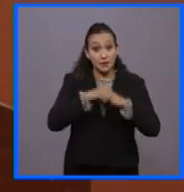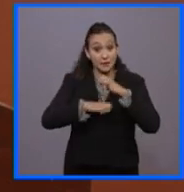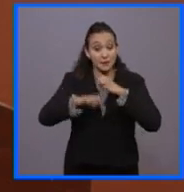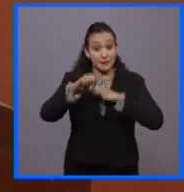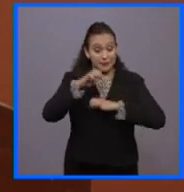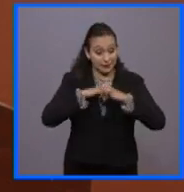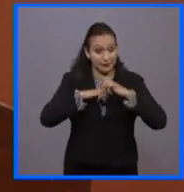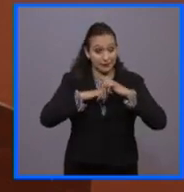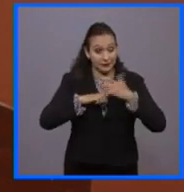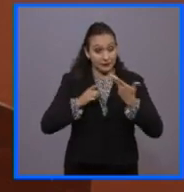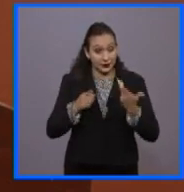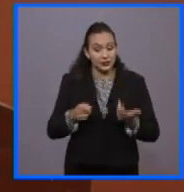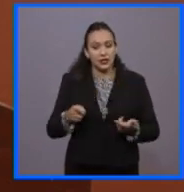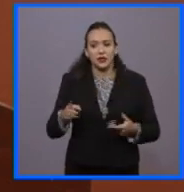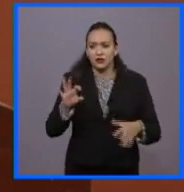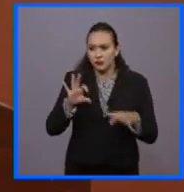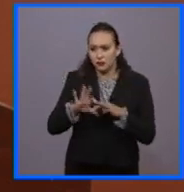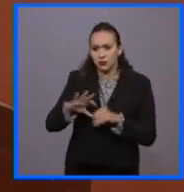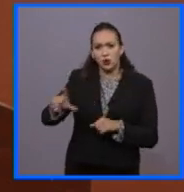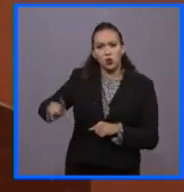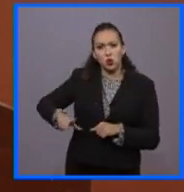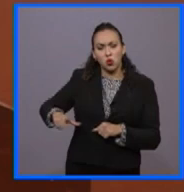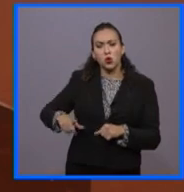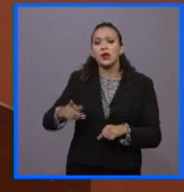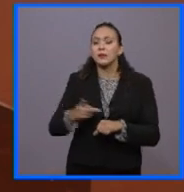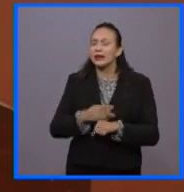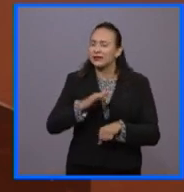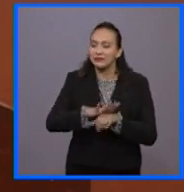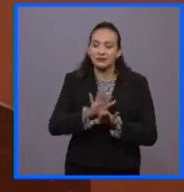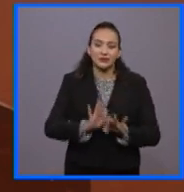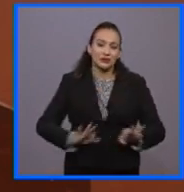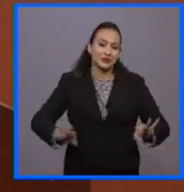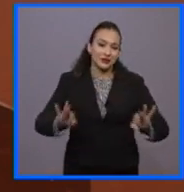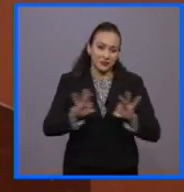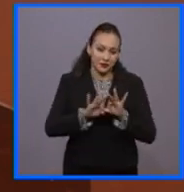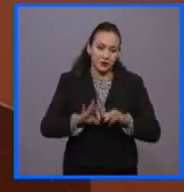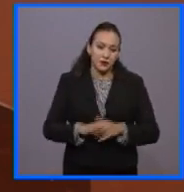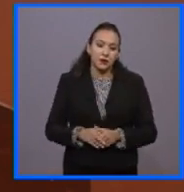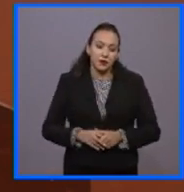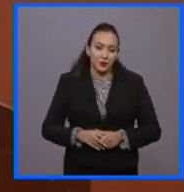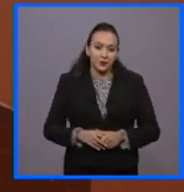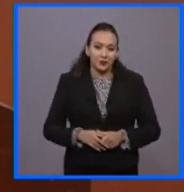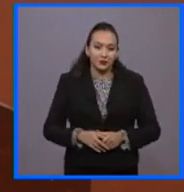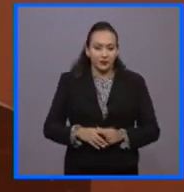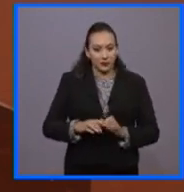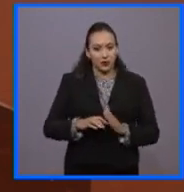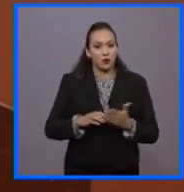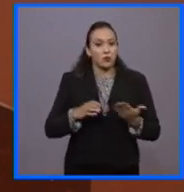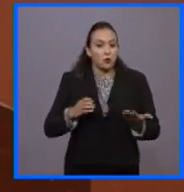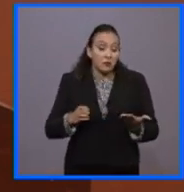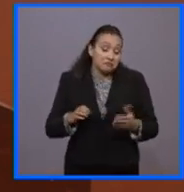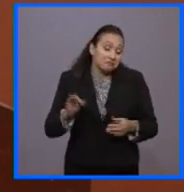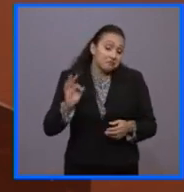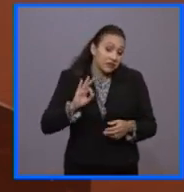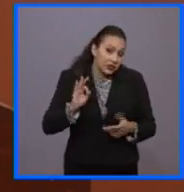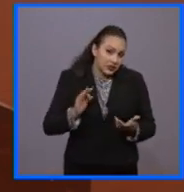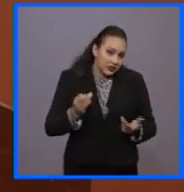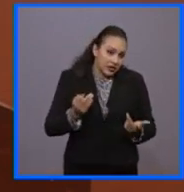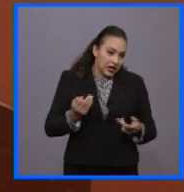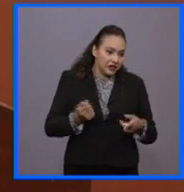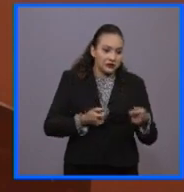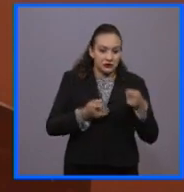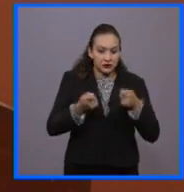conformación del Estado es de total importancia, toda vez que su afortunada o desafortunada